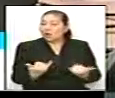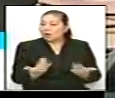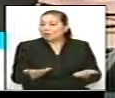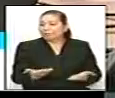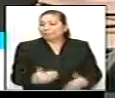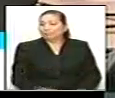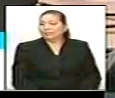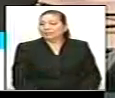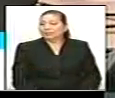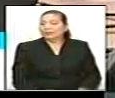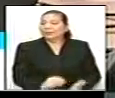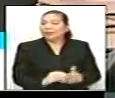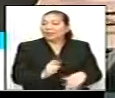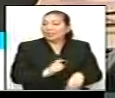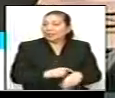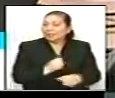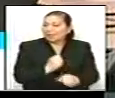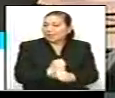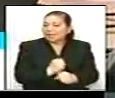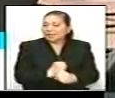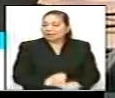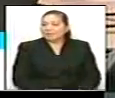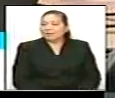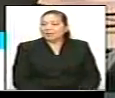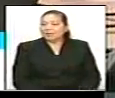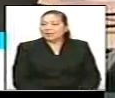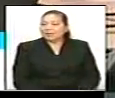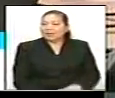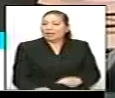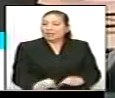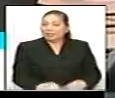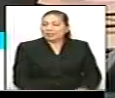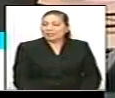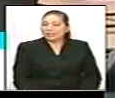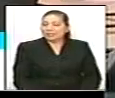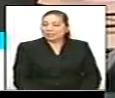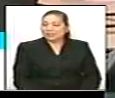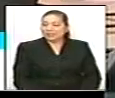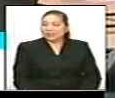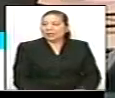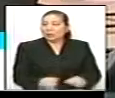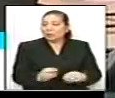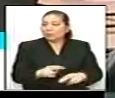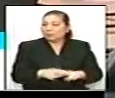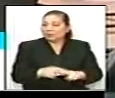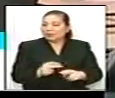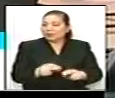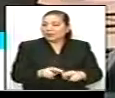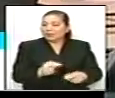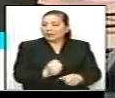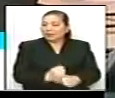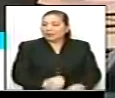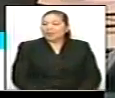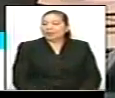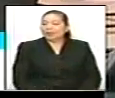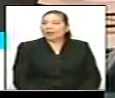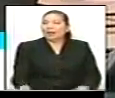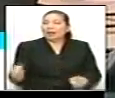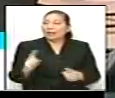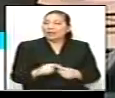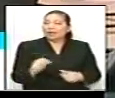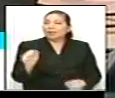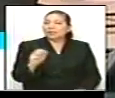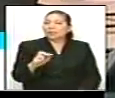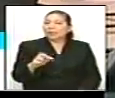estamos. Solo es momento ya de trabajar, hacerlo realidad esta mesa de trabajo. Creo que está